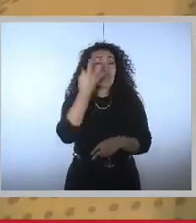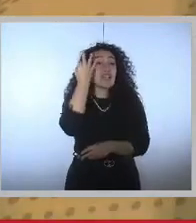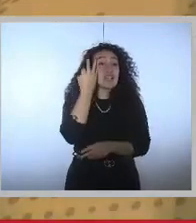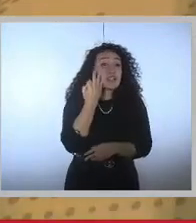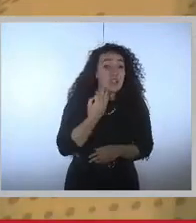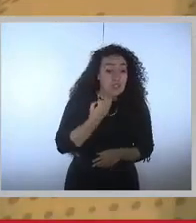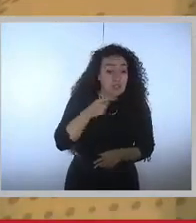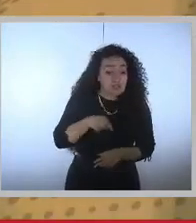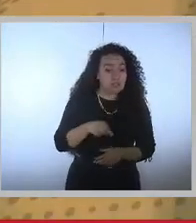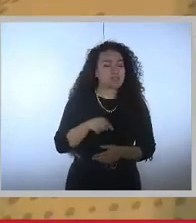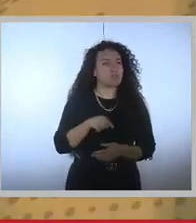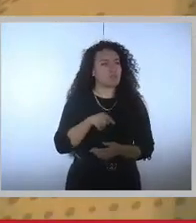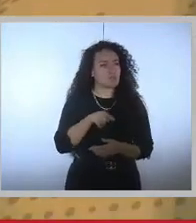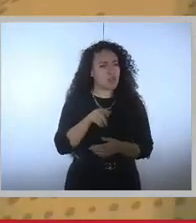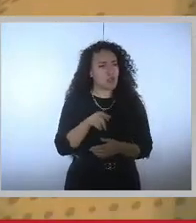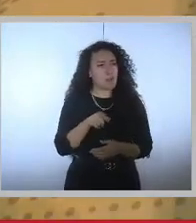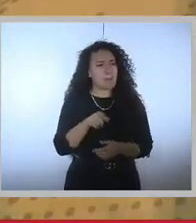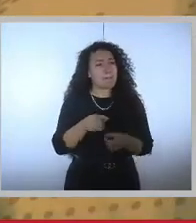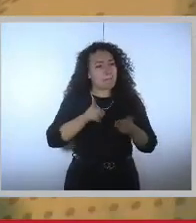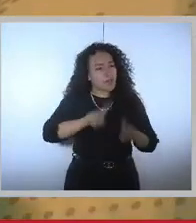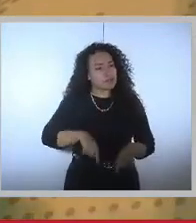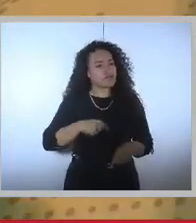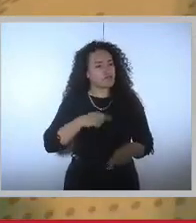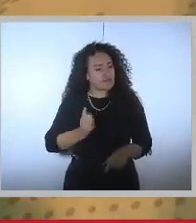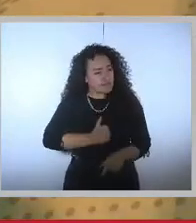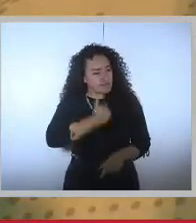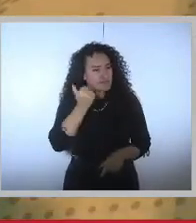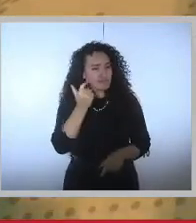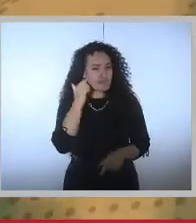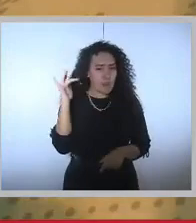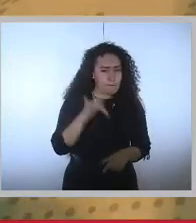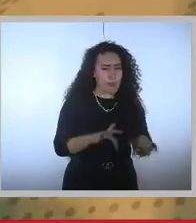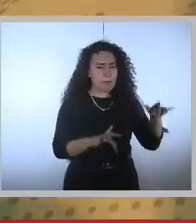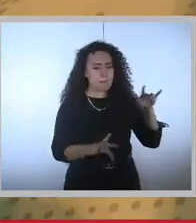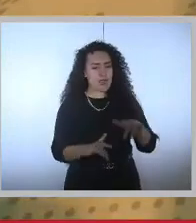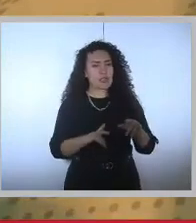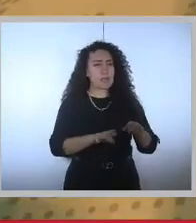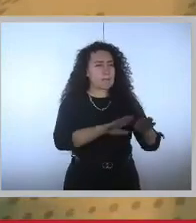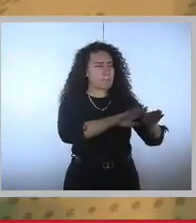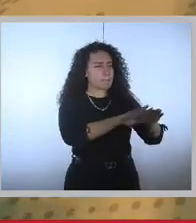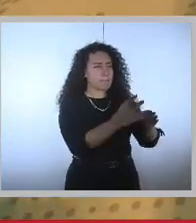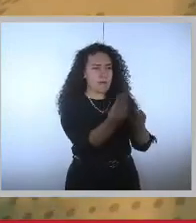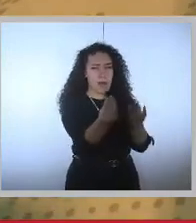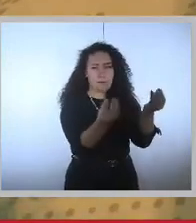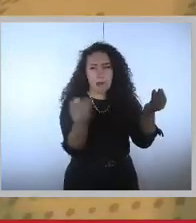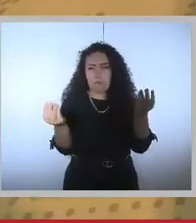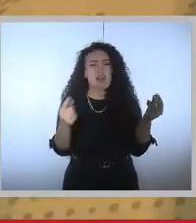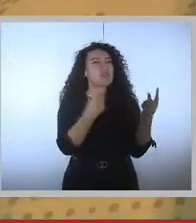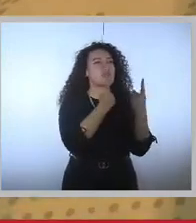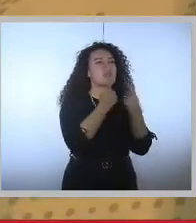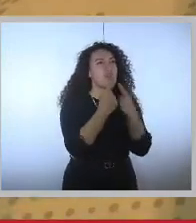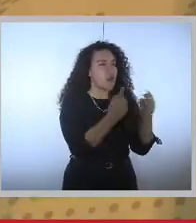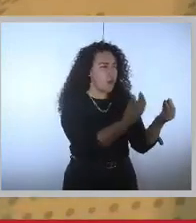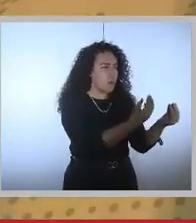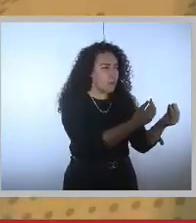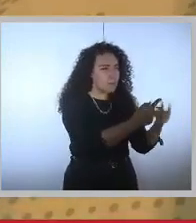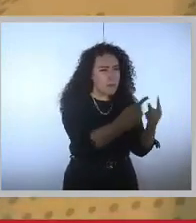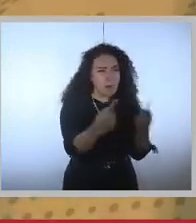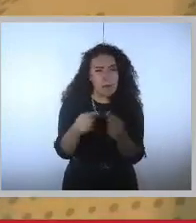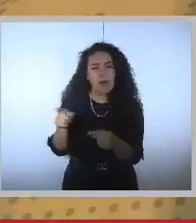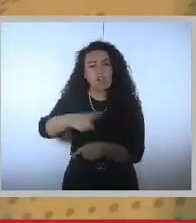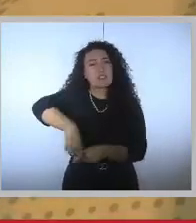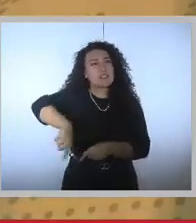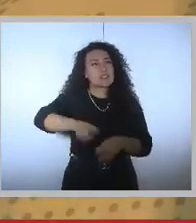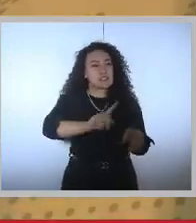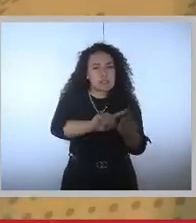3 días podamos también materializar en las diferentes mesas de diálogo y en los diferentes espacios